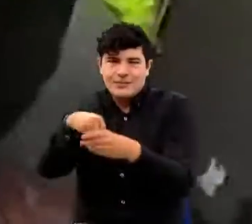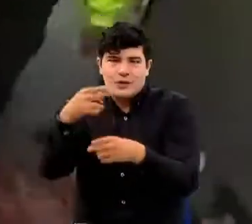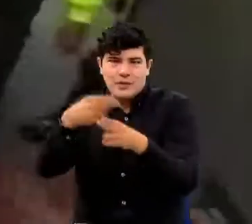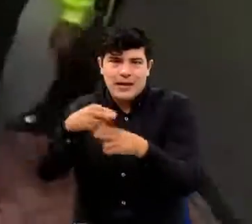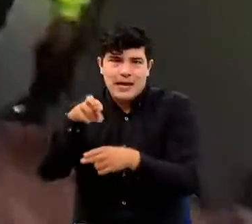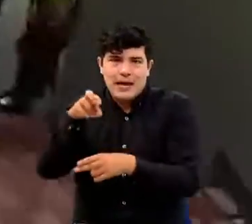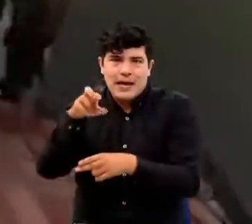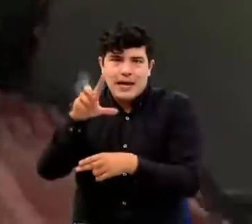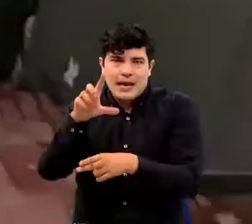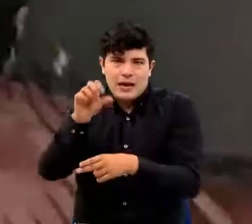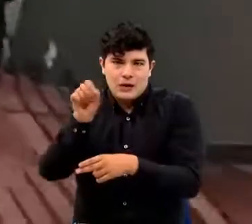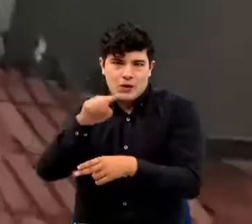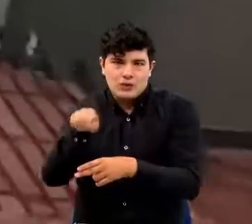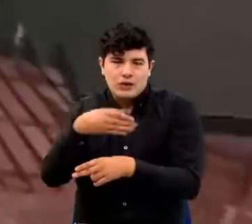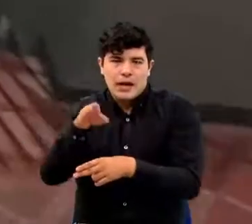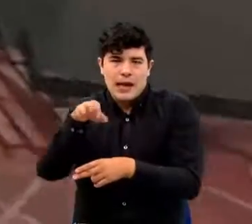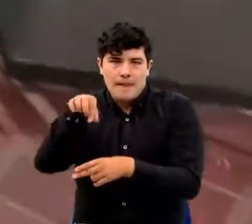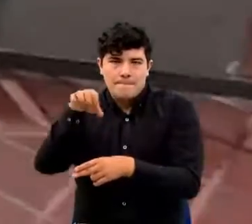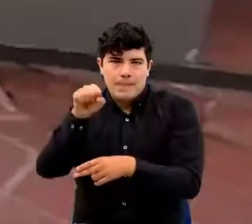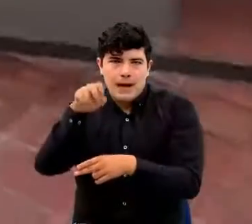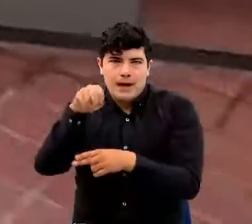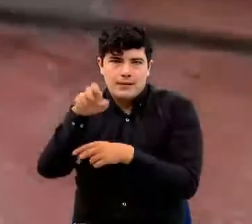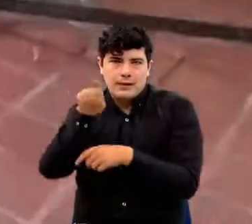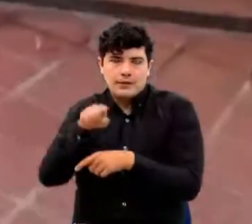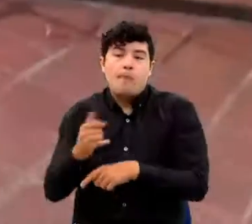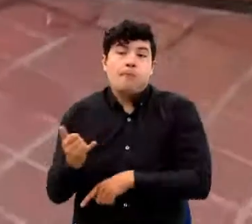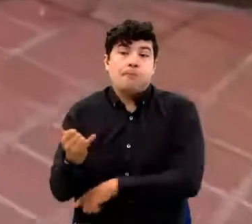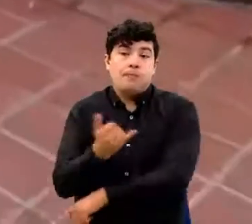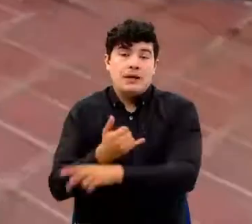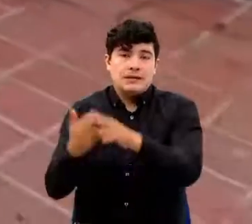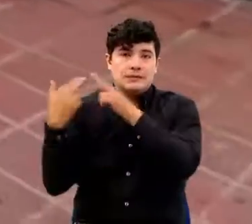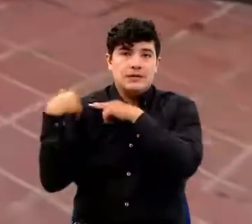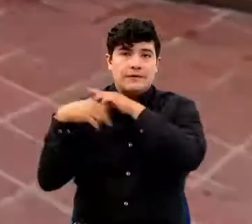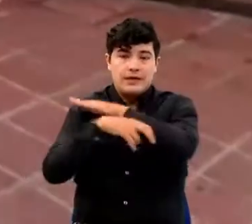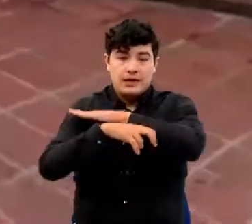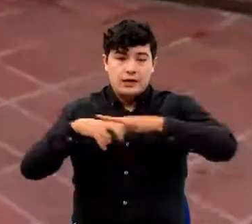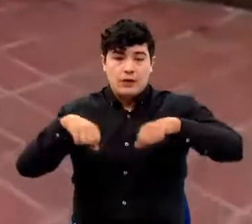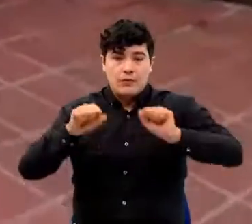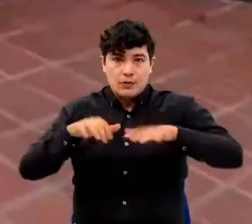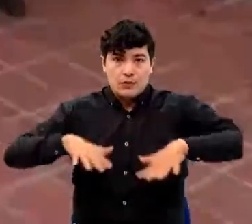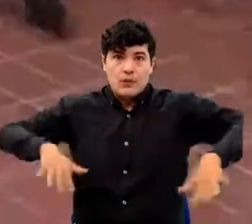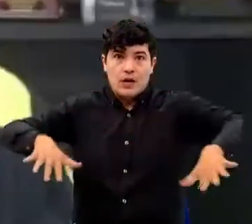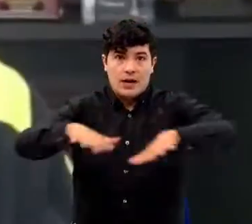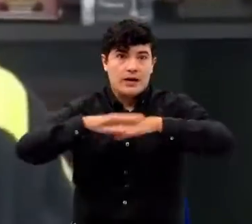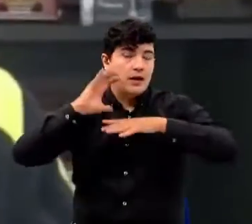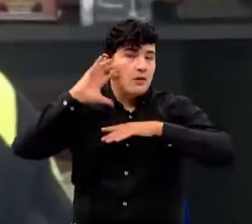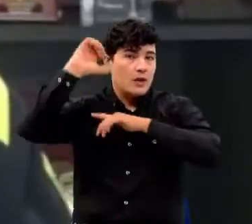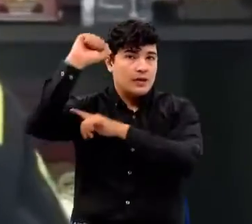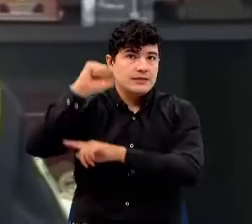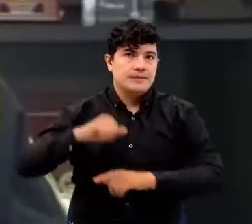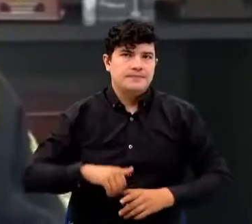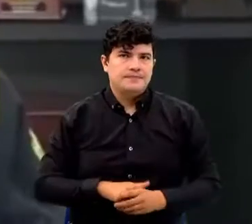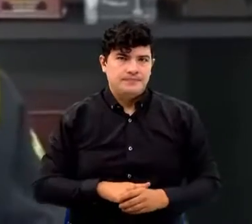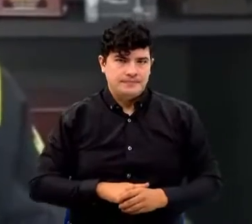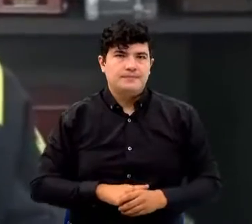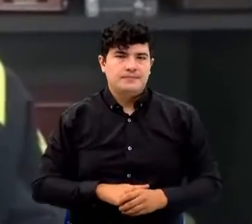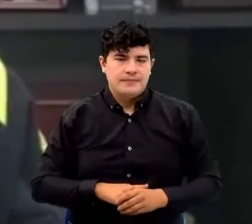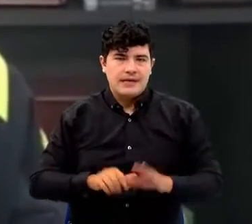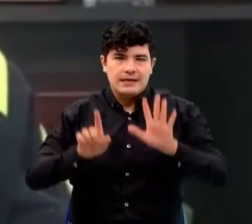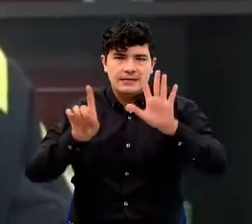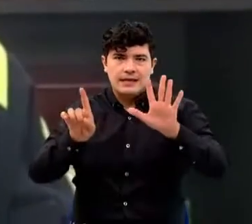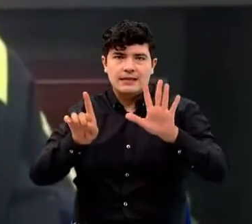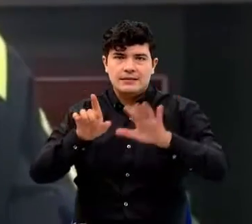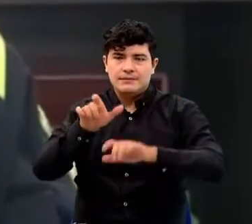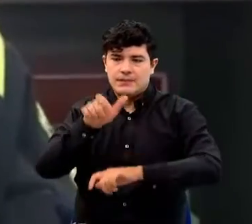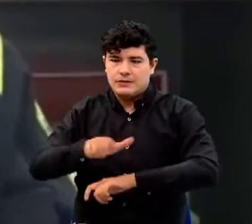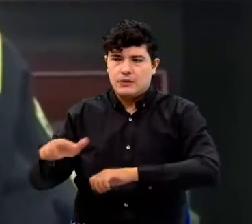Panas, dedicada al hurto de motocicletas en la zona urbana de Ocaña. Fueron 6 capturas por orden judicial por el delito